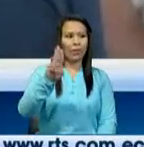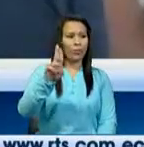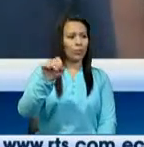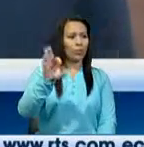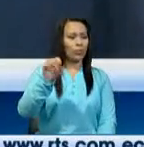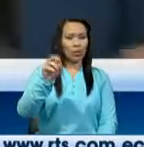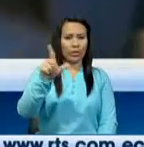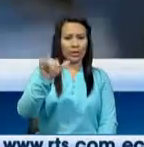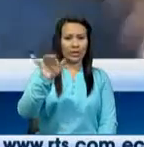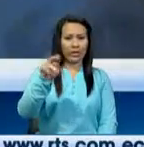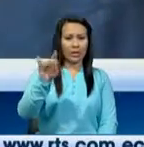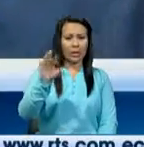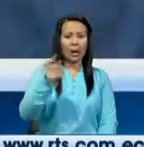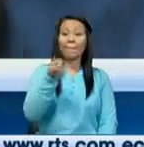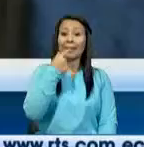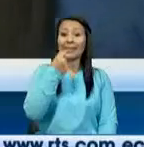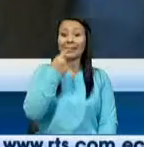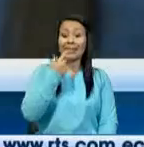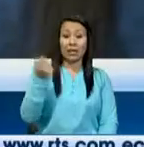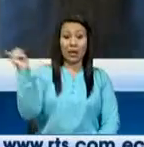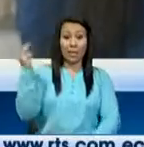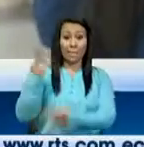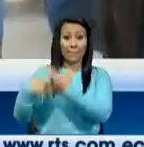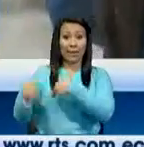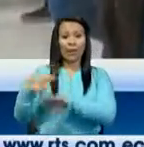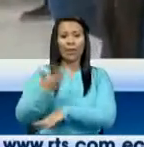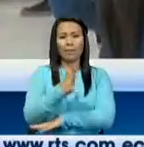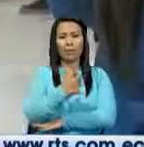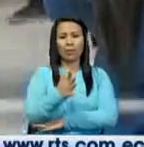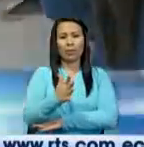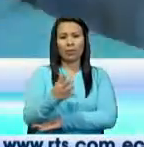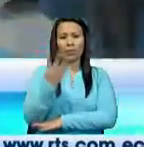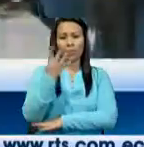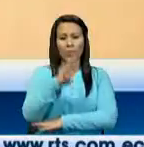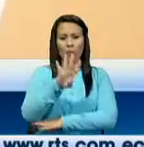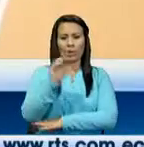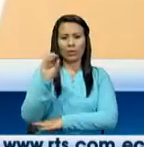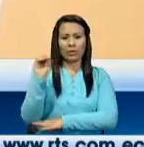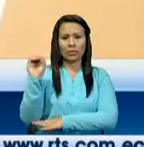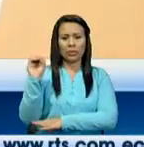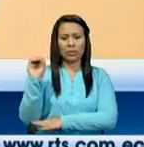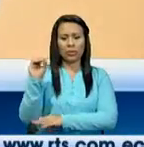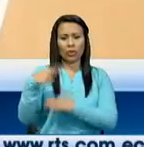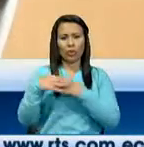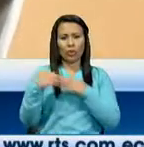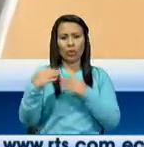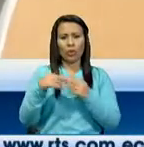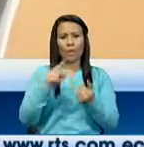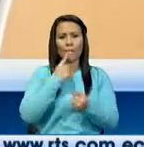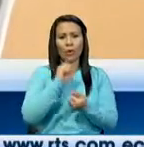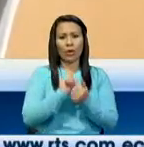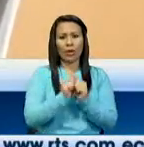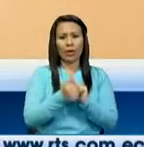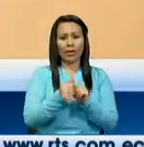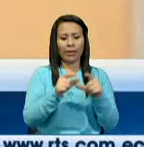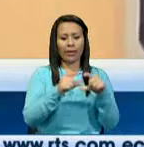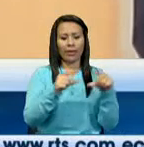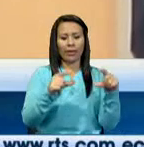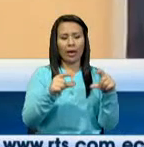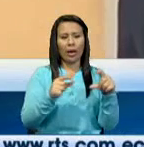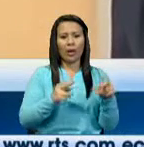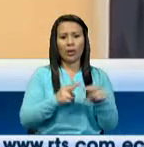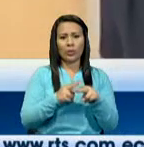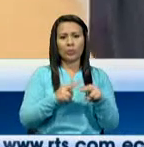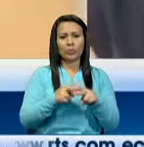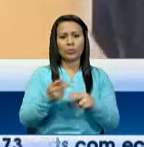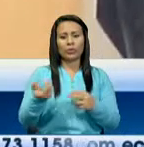UI, medicamento que en el mercado alcanza un valor de hasta $400 por cada caja. Es uso exclusivo